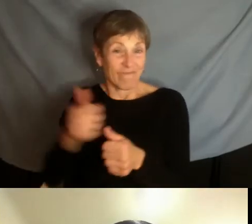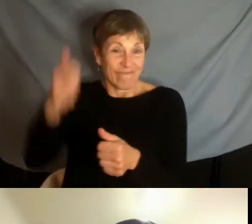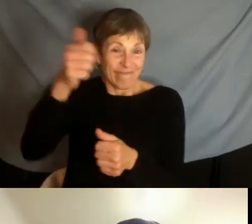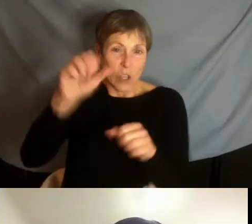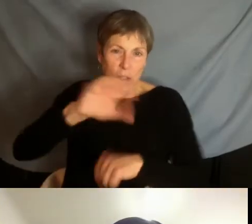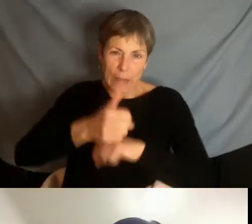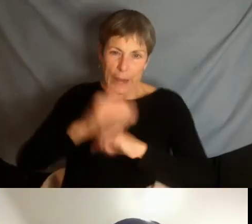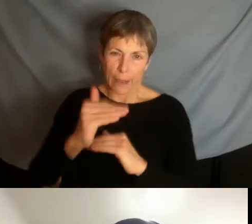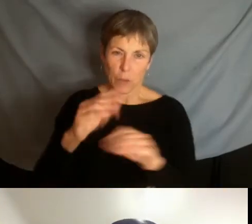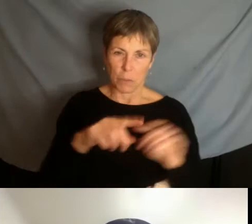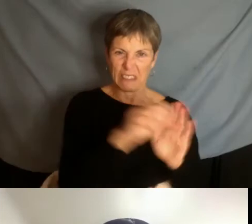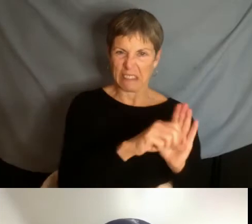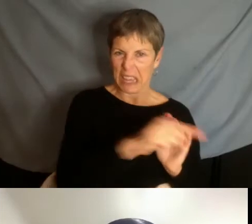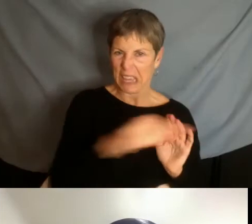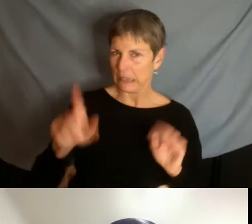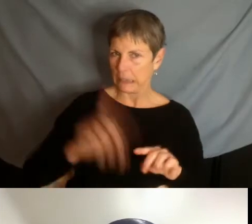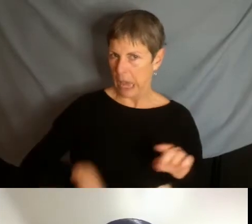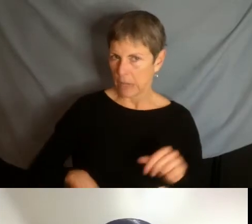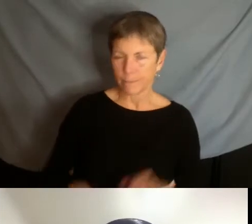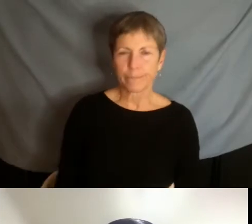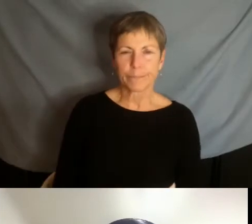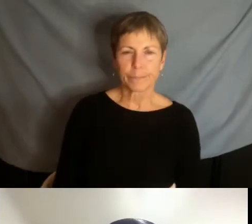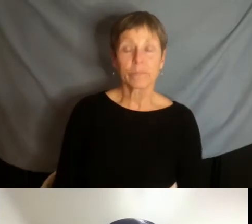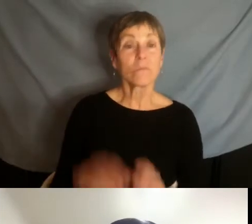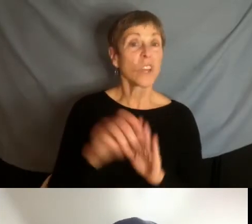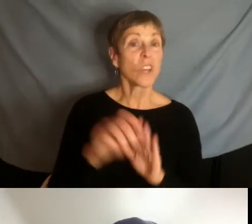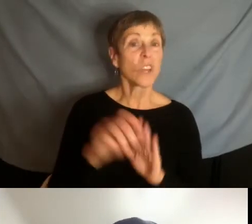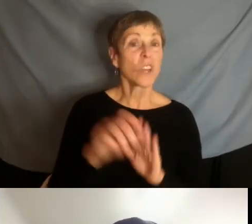que solamente el gobierno federal podía imponer